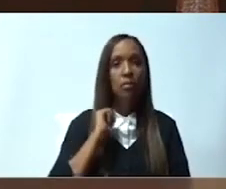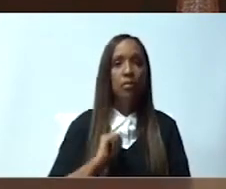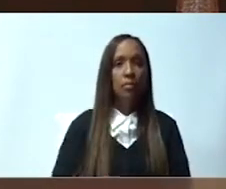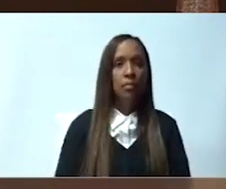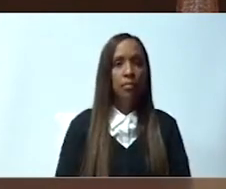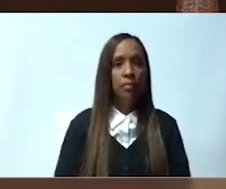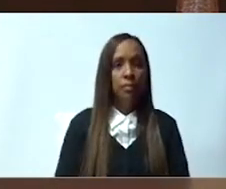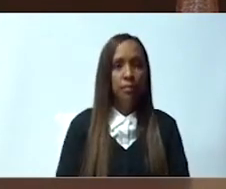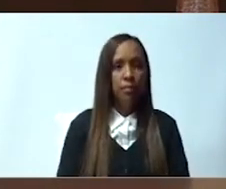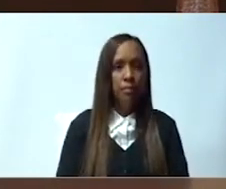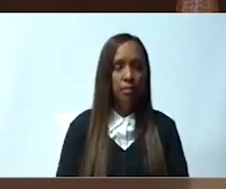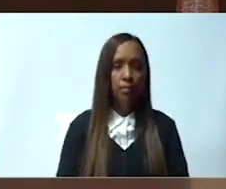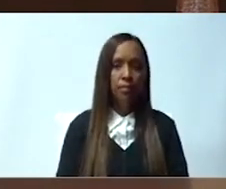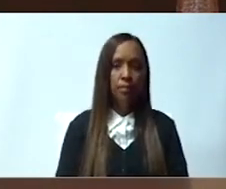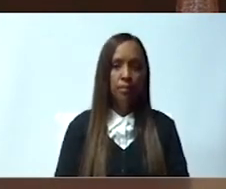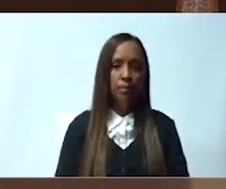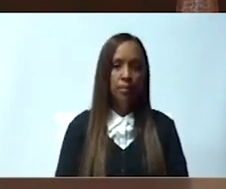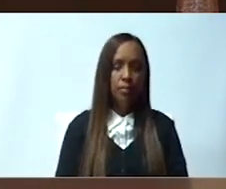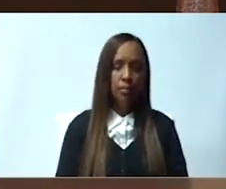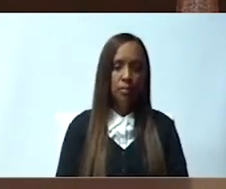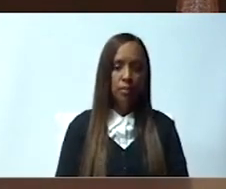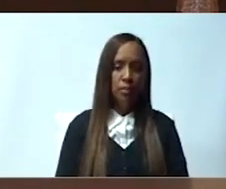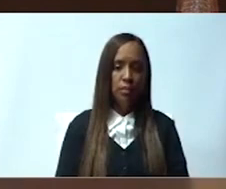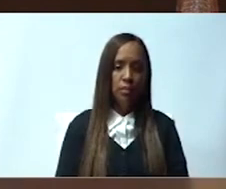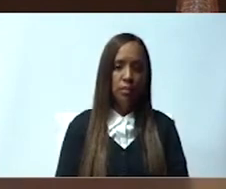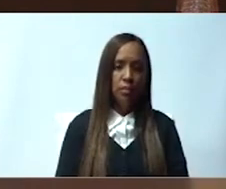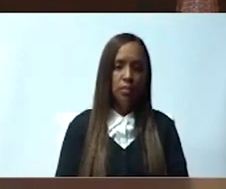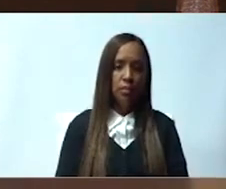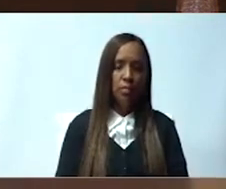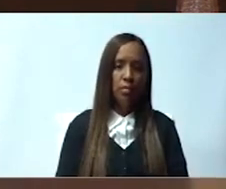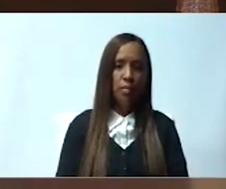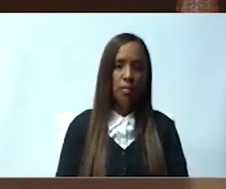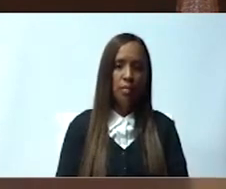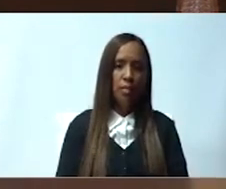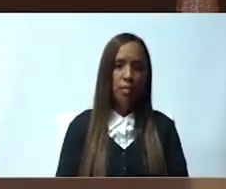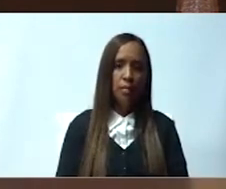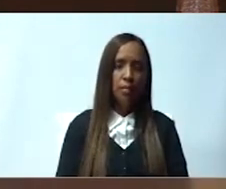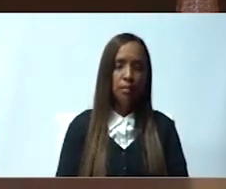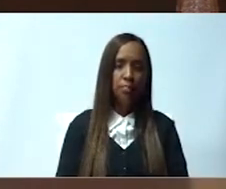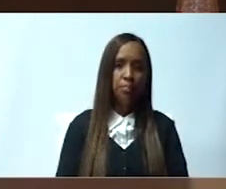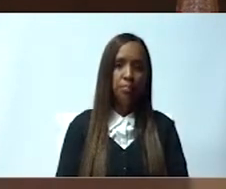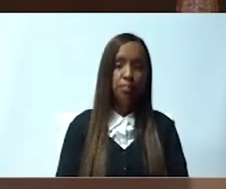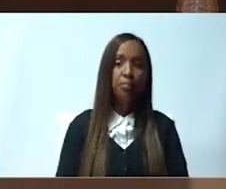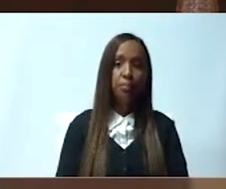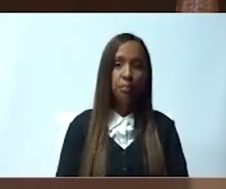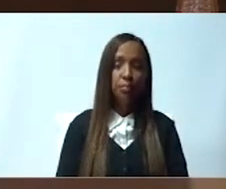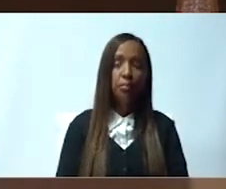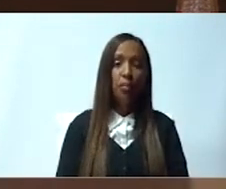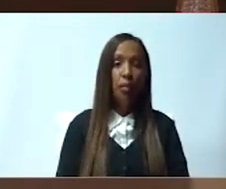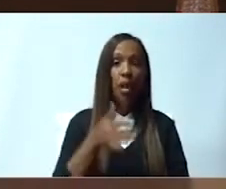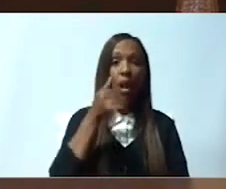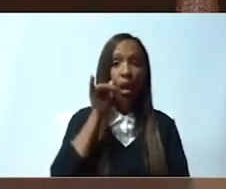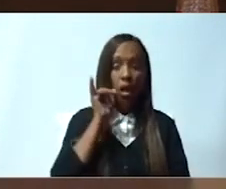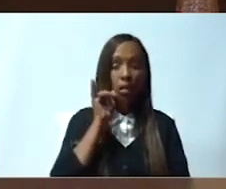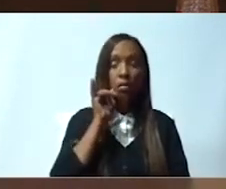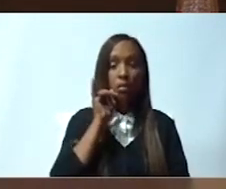alabando la aprobación, ¿verdad?, del proyecto que aprobamos ayer, que fue muy importante, una